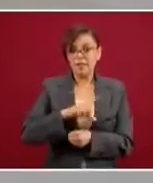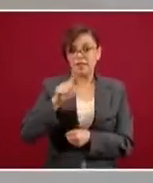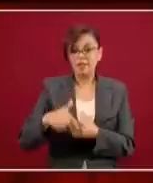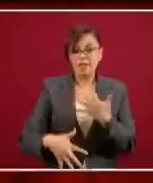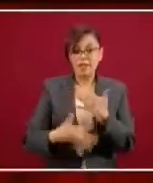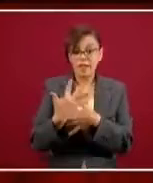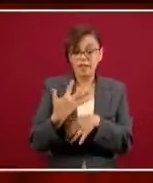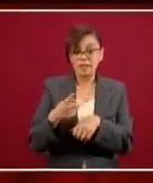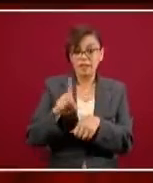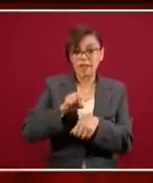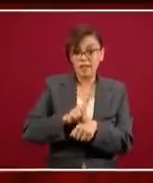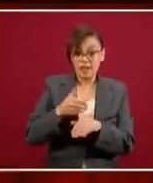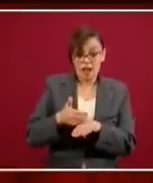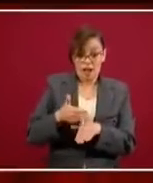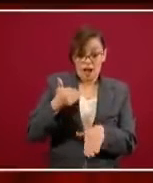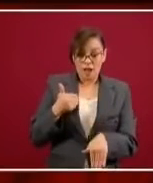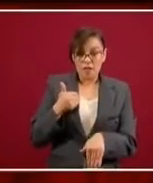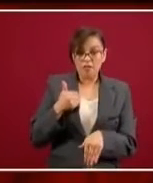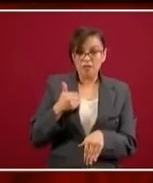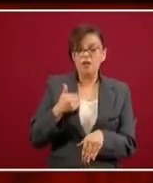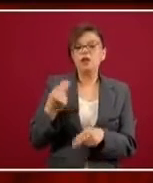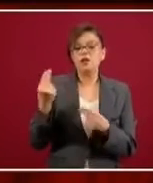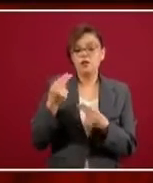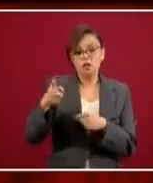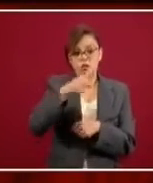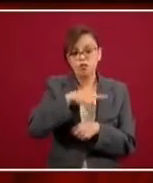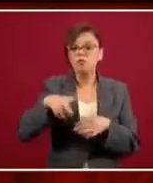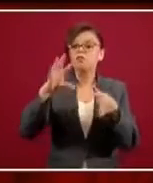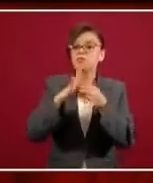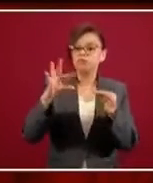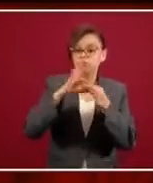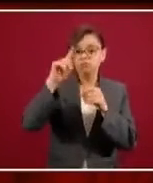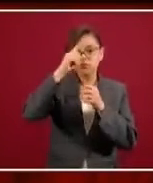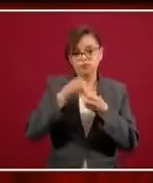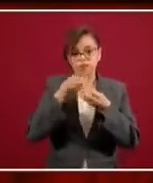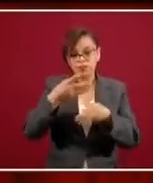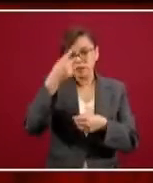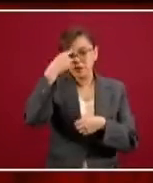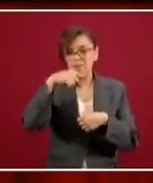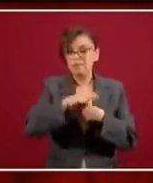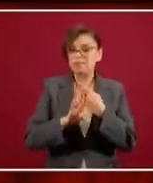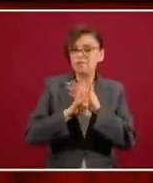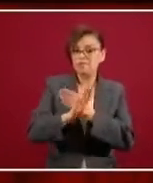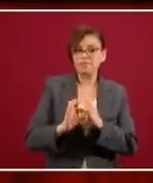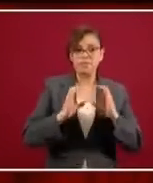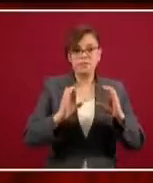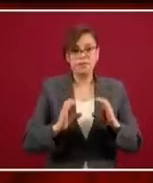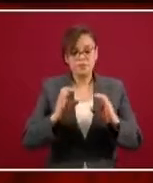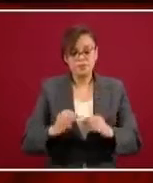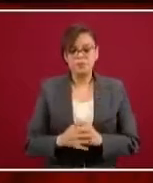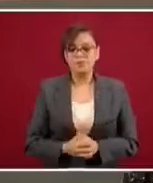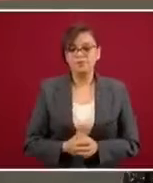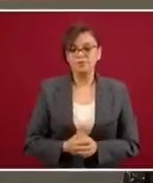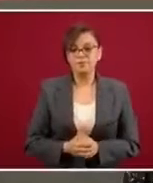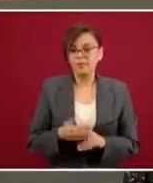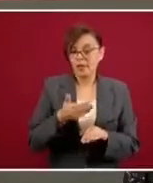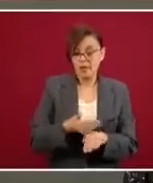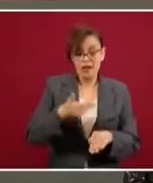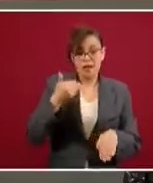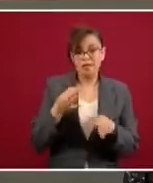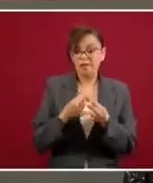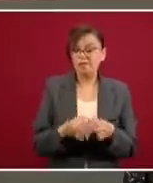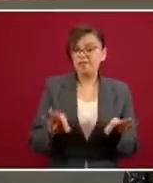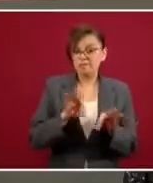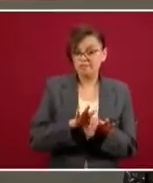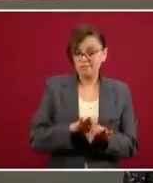entrar en la fase 2, porque quisimos aprovechar la oportunidad adelantándonos, en la fase 2